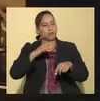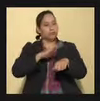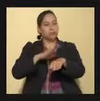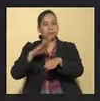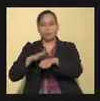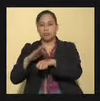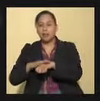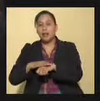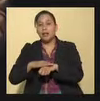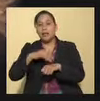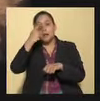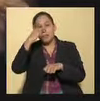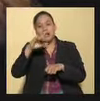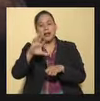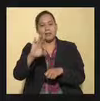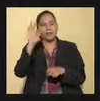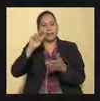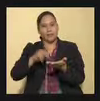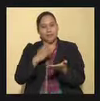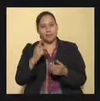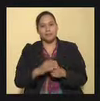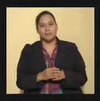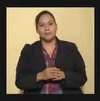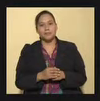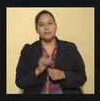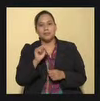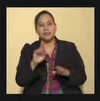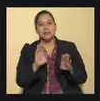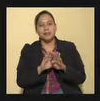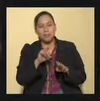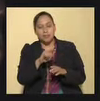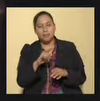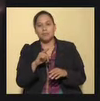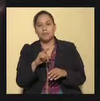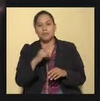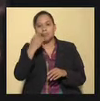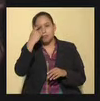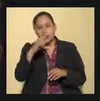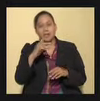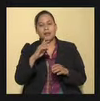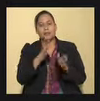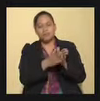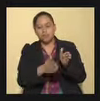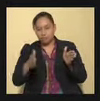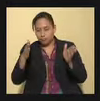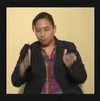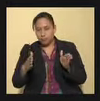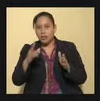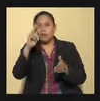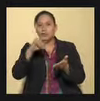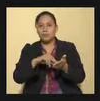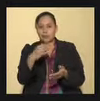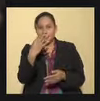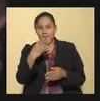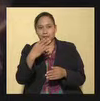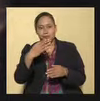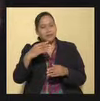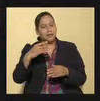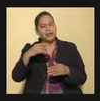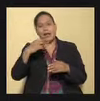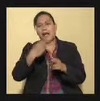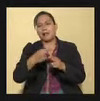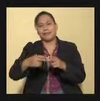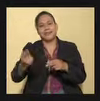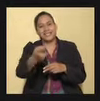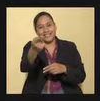campaña para la reelección como presidente municipal de Ciudad Güepes para el periodo 2014 infinito